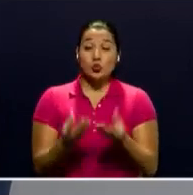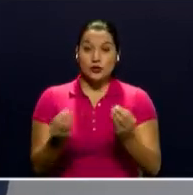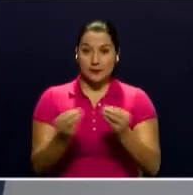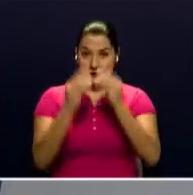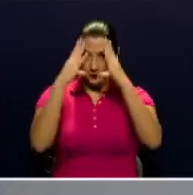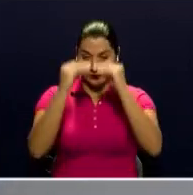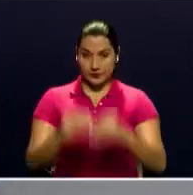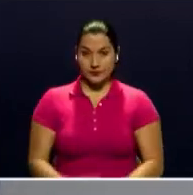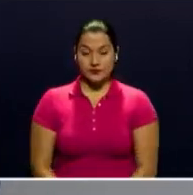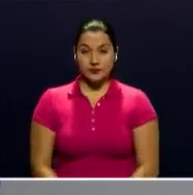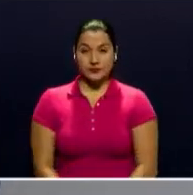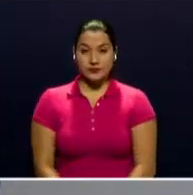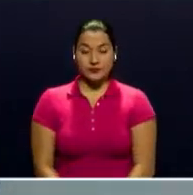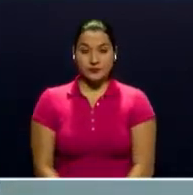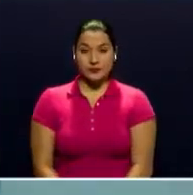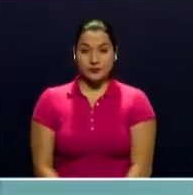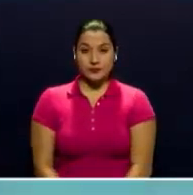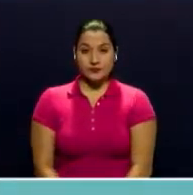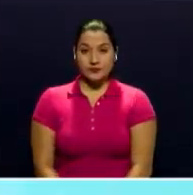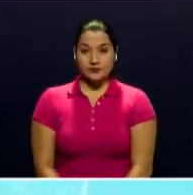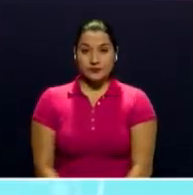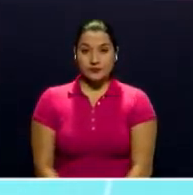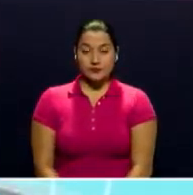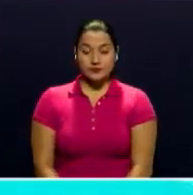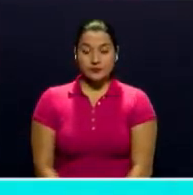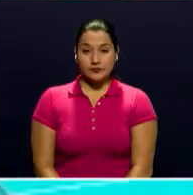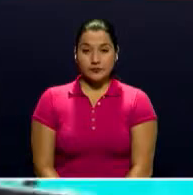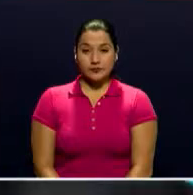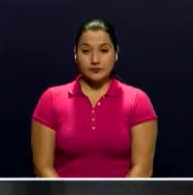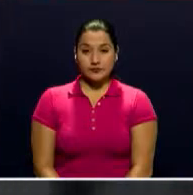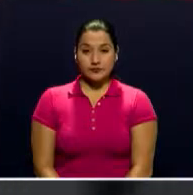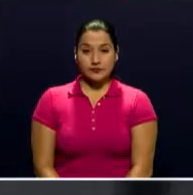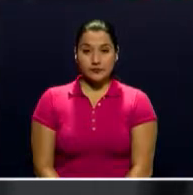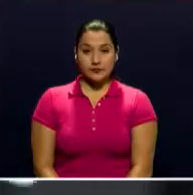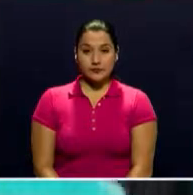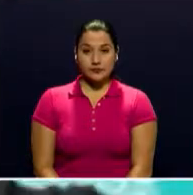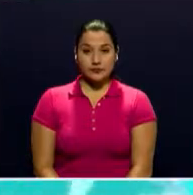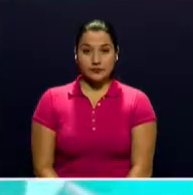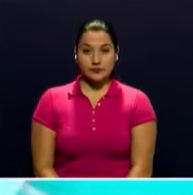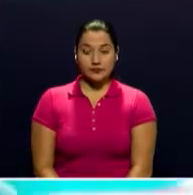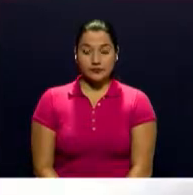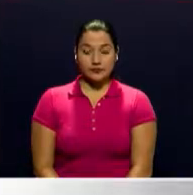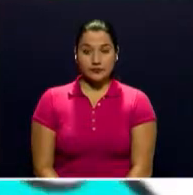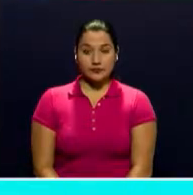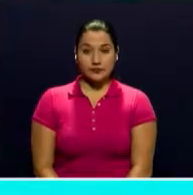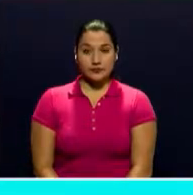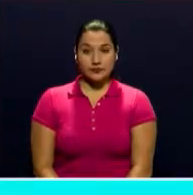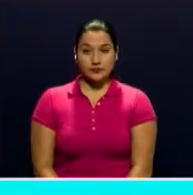más.